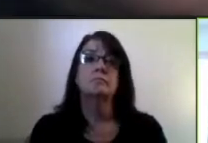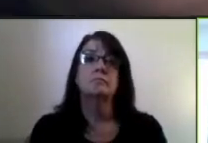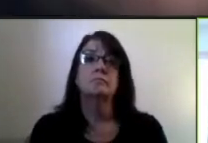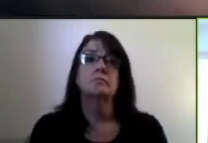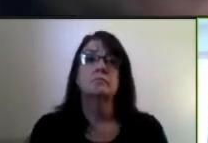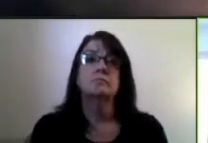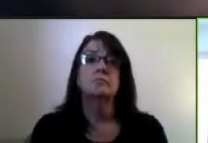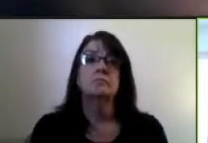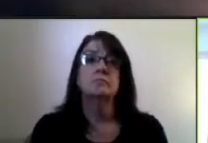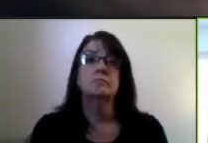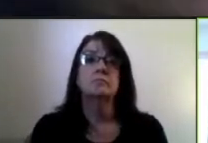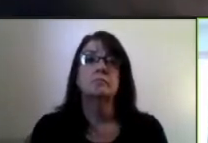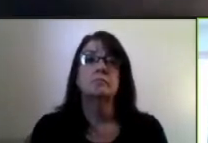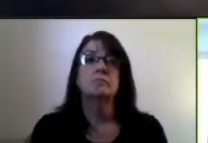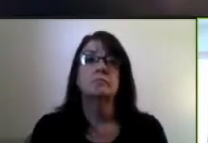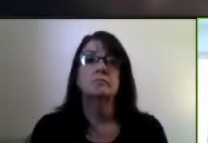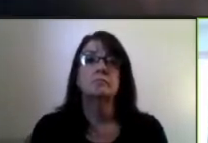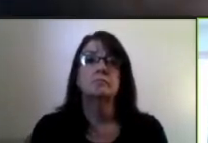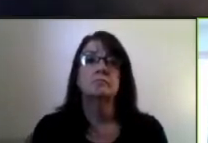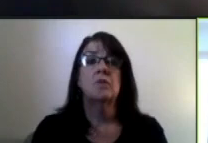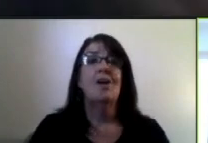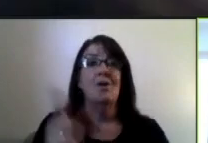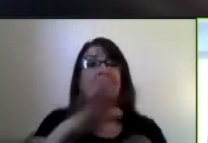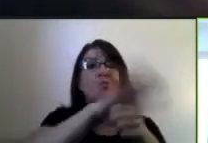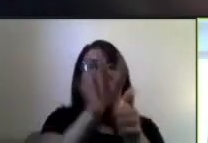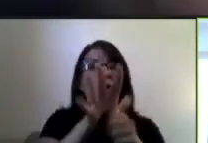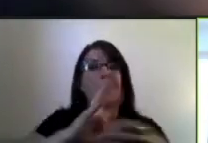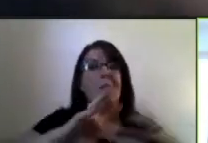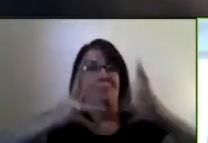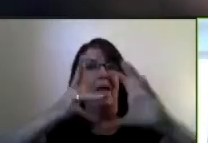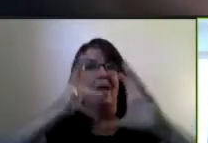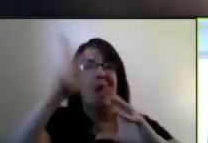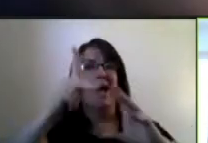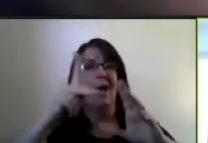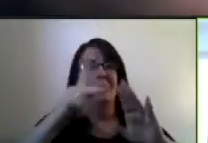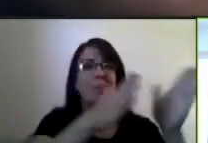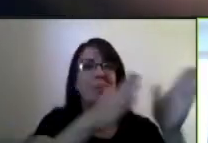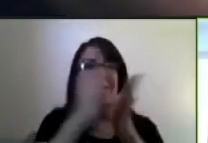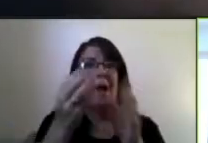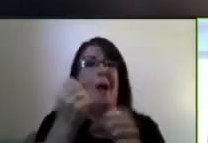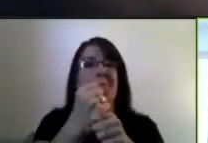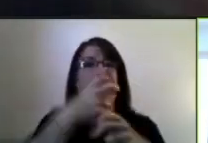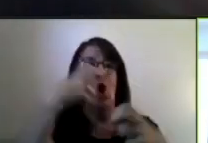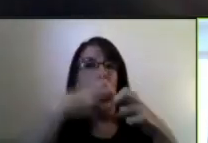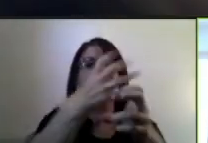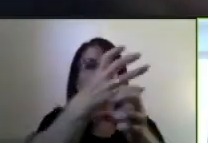the coronavirus messed up our plans and made harder to give information